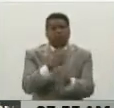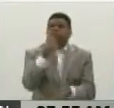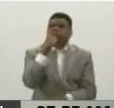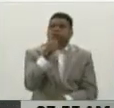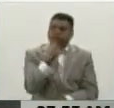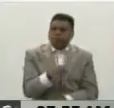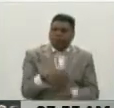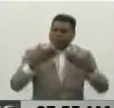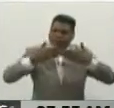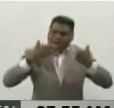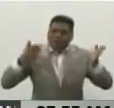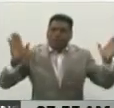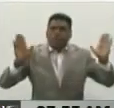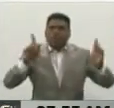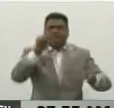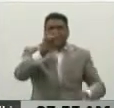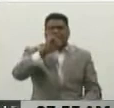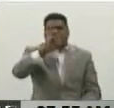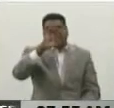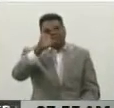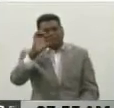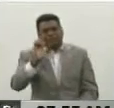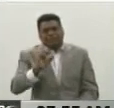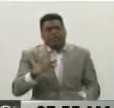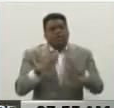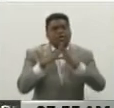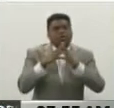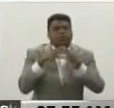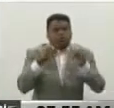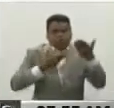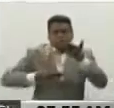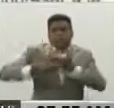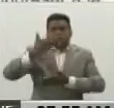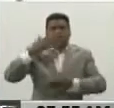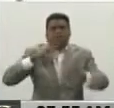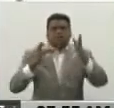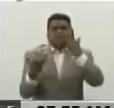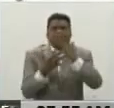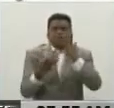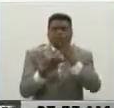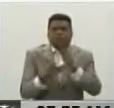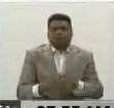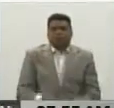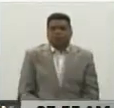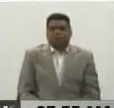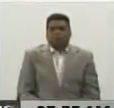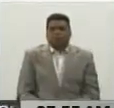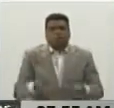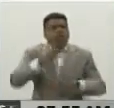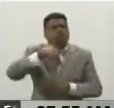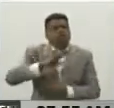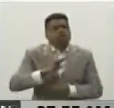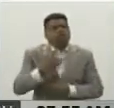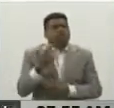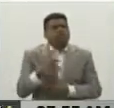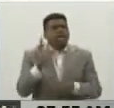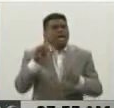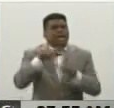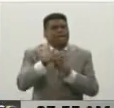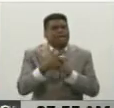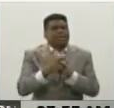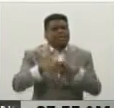la TIC que fomenta una retroalimentación tecnológica. Lolimar Contreras, ¿dónde y cuándo serán los talleres para los